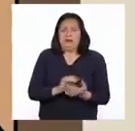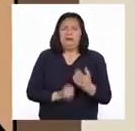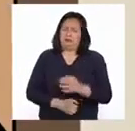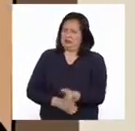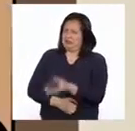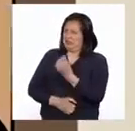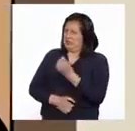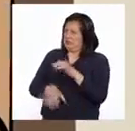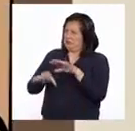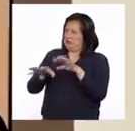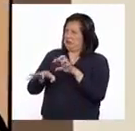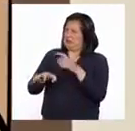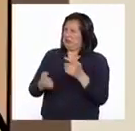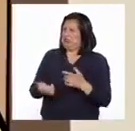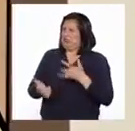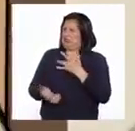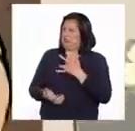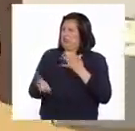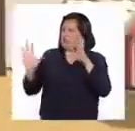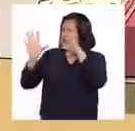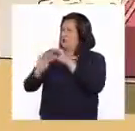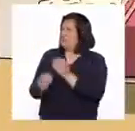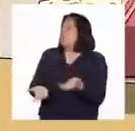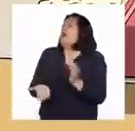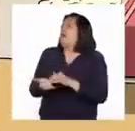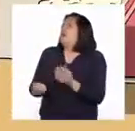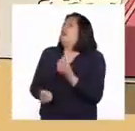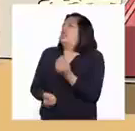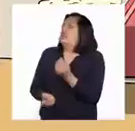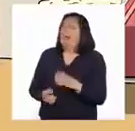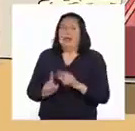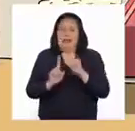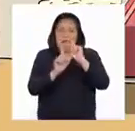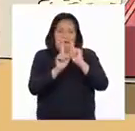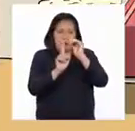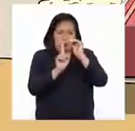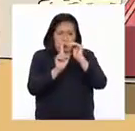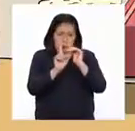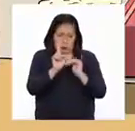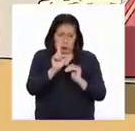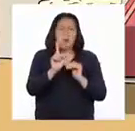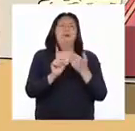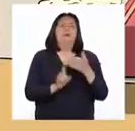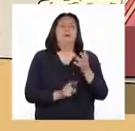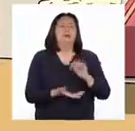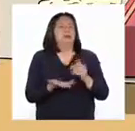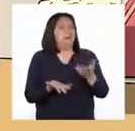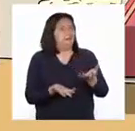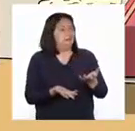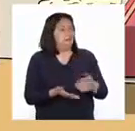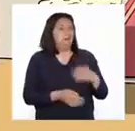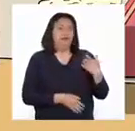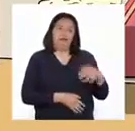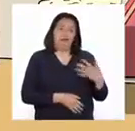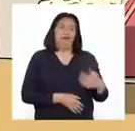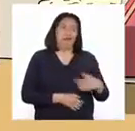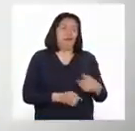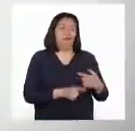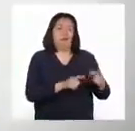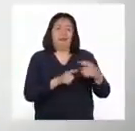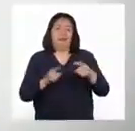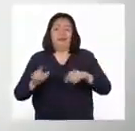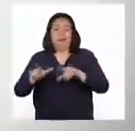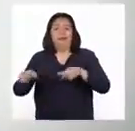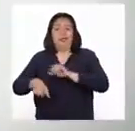¿Y por qué las heladas se sienten más en la noche? Porque la temperatura baja mucho más. Y eso pasa en todas las zonas de